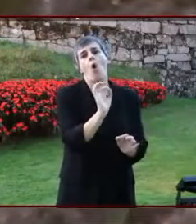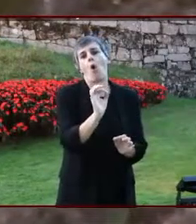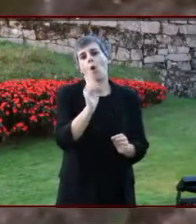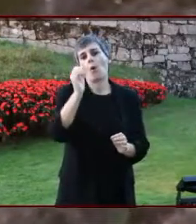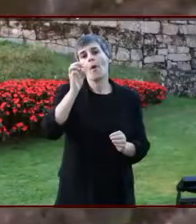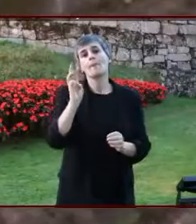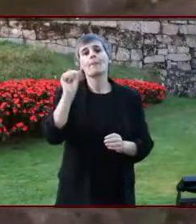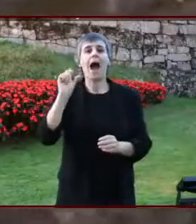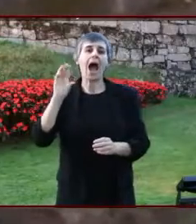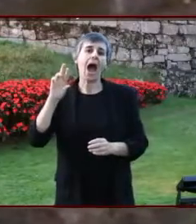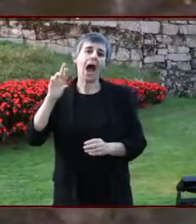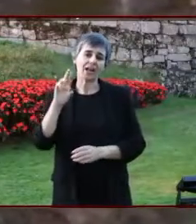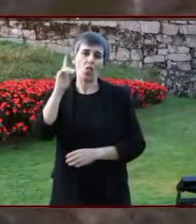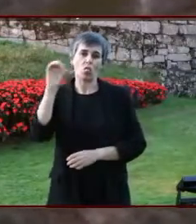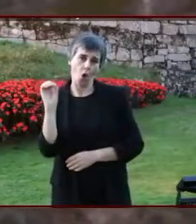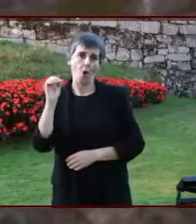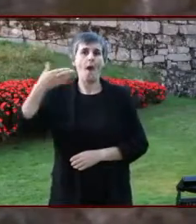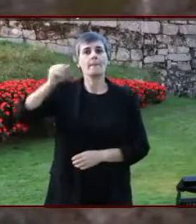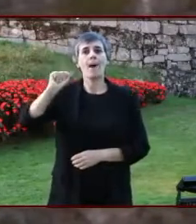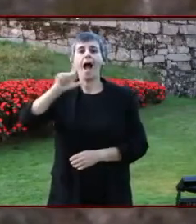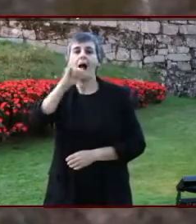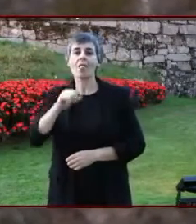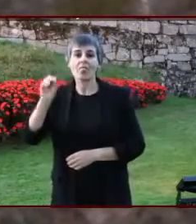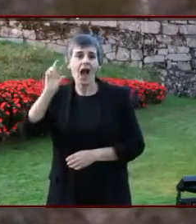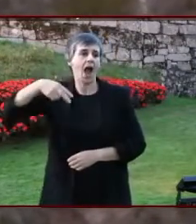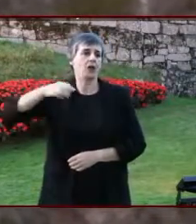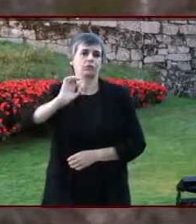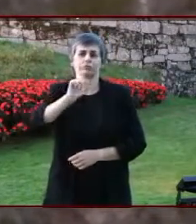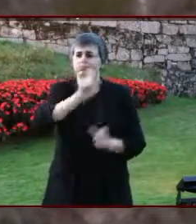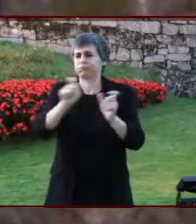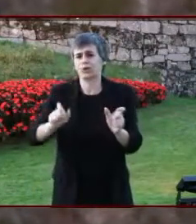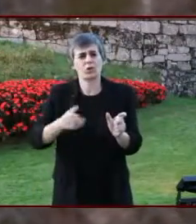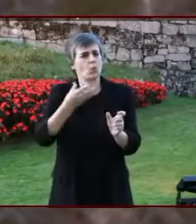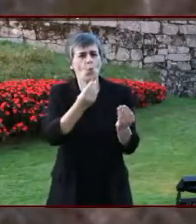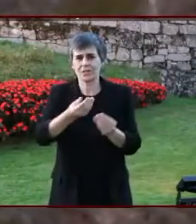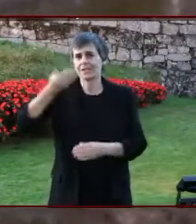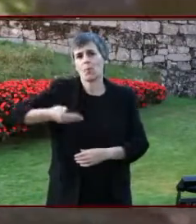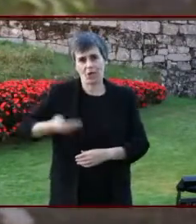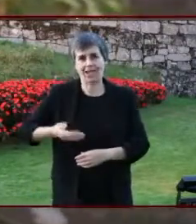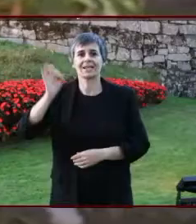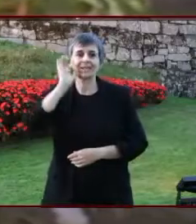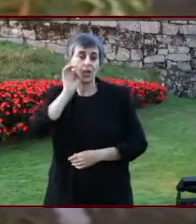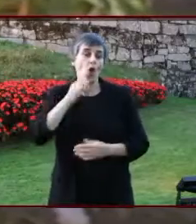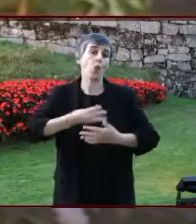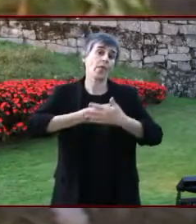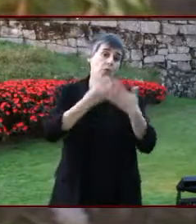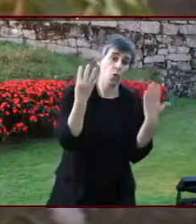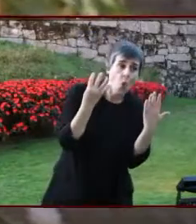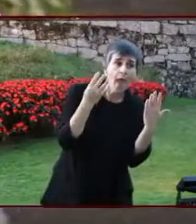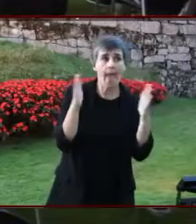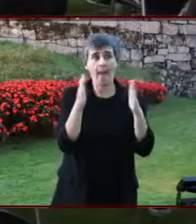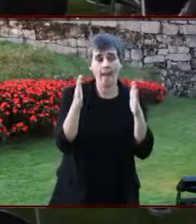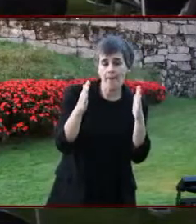Bazán, con toda a xente relevante de finais do século XIX e principios do